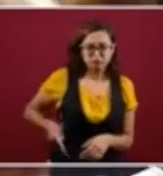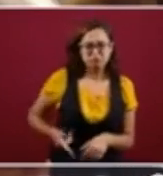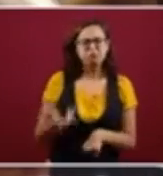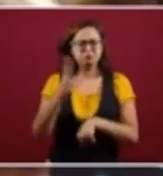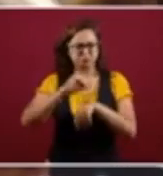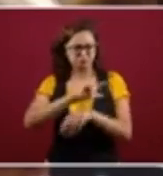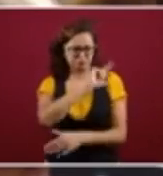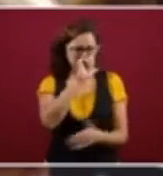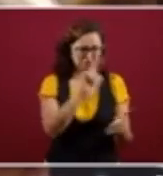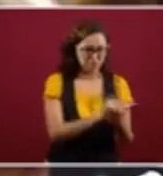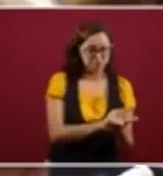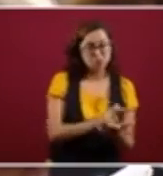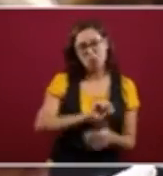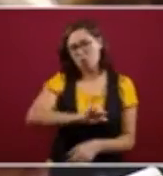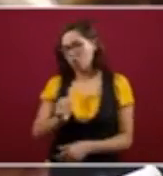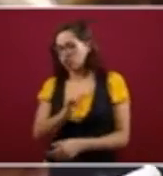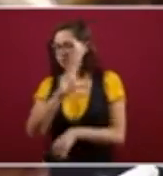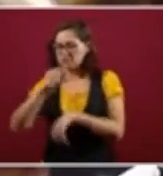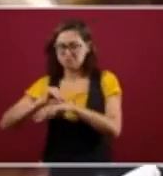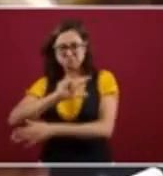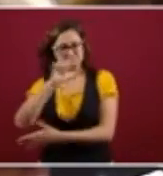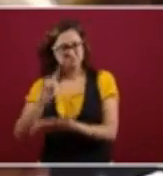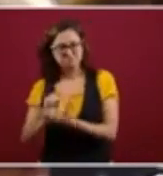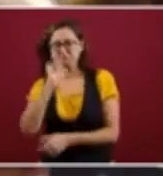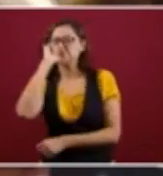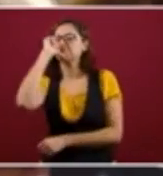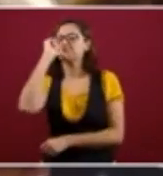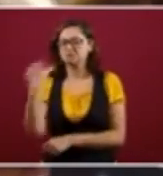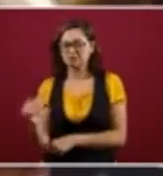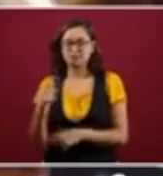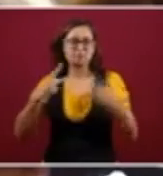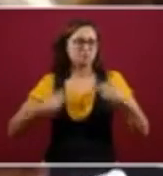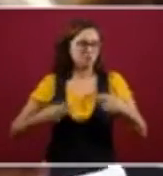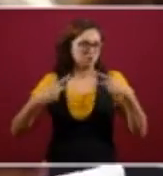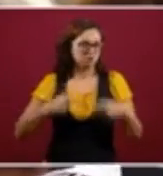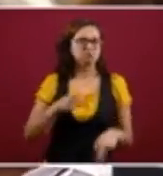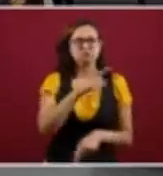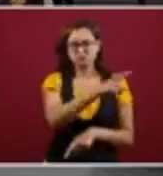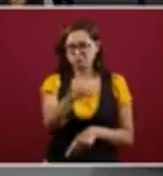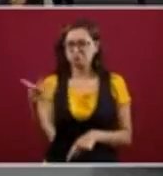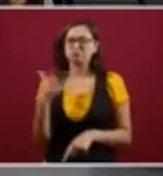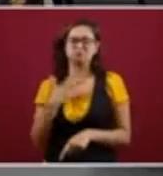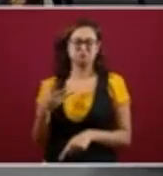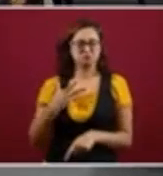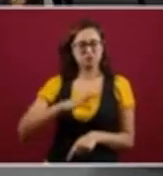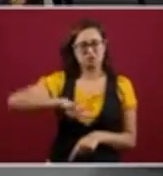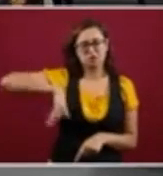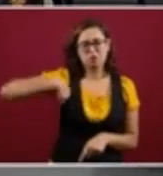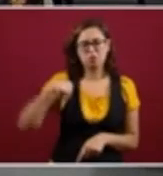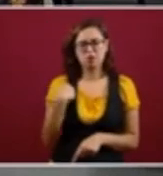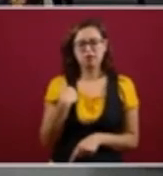legales e ilegales en manos civiles en todo el país.